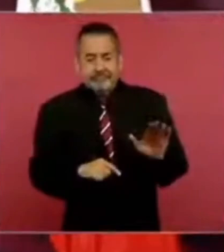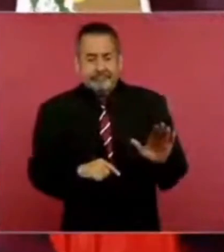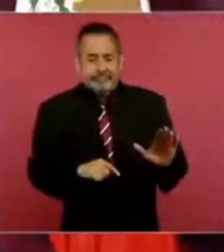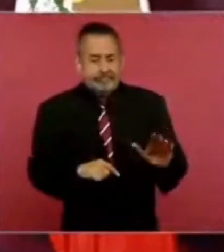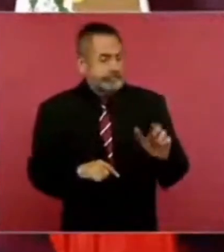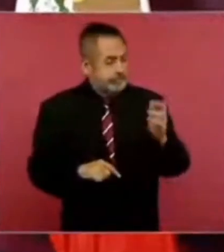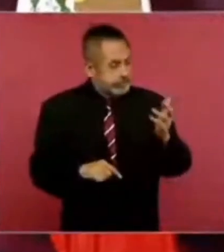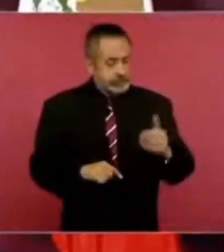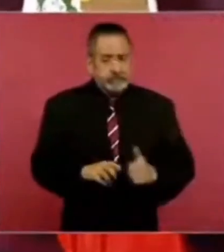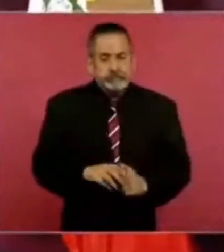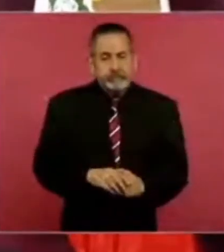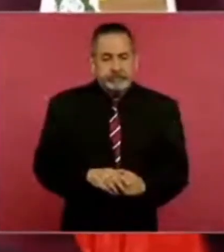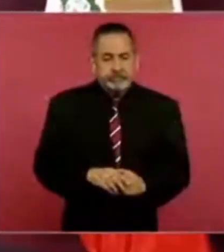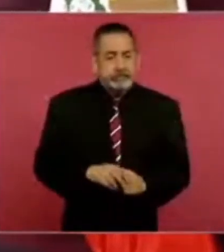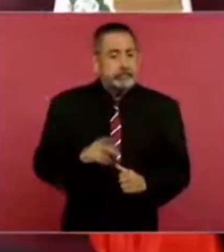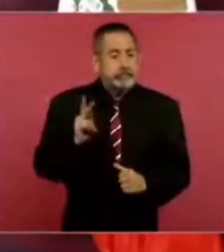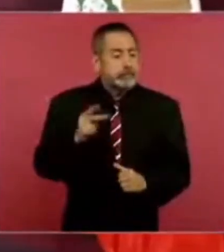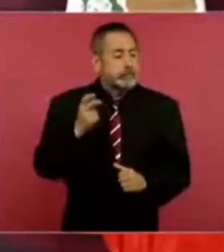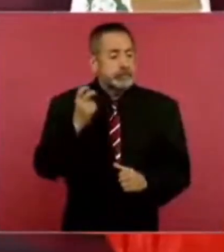Pero eso